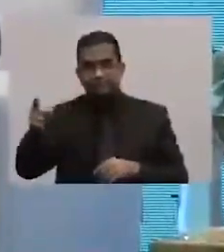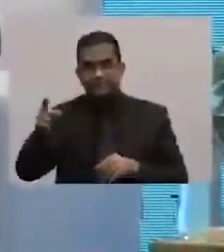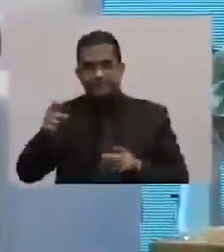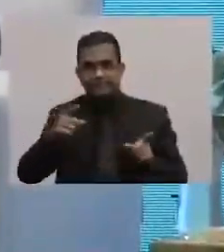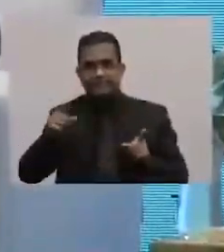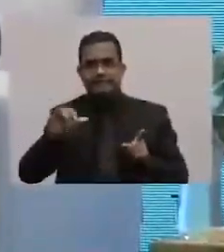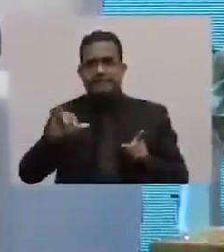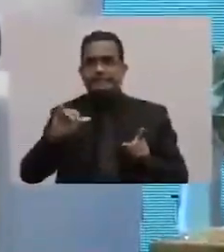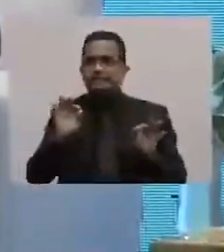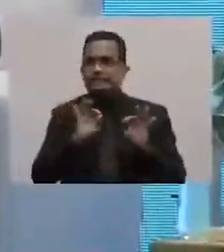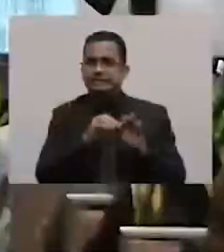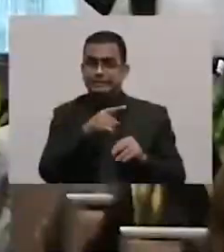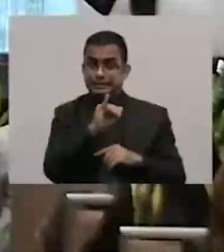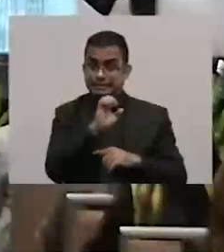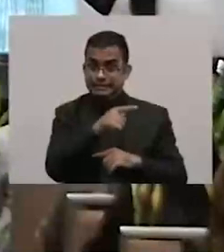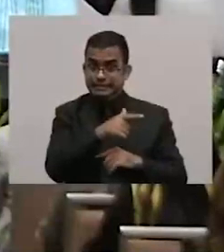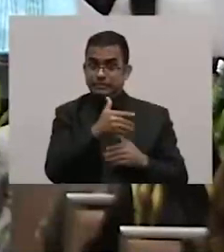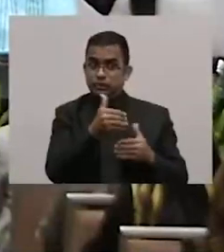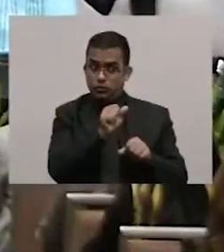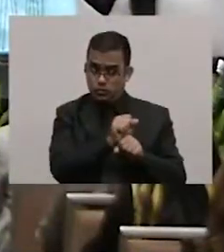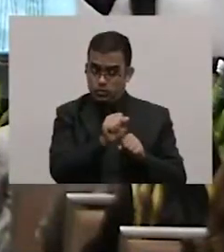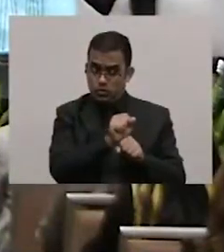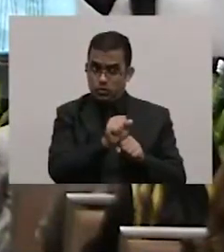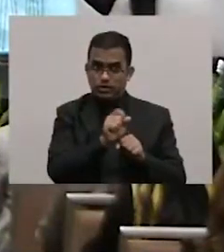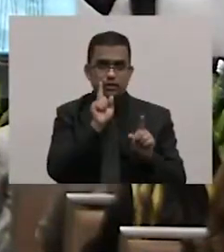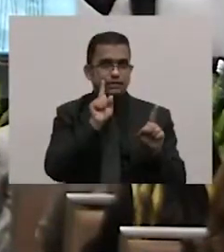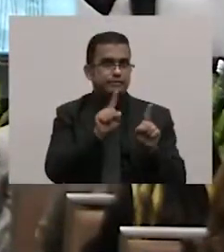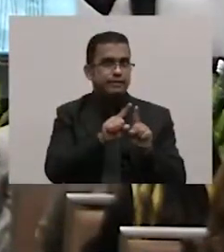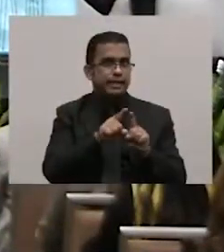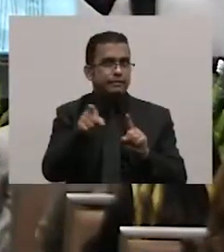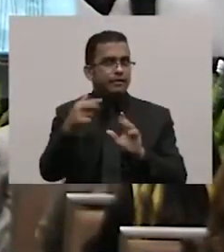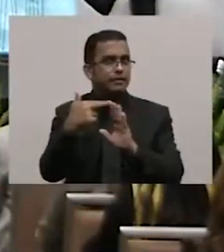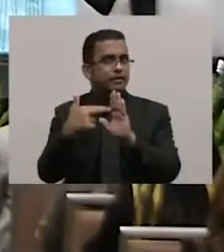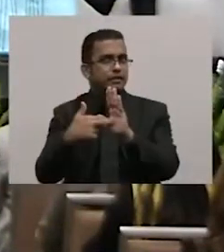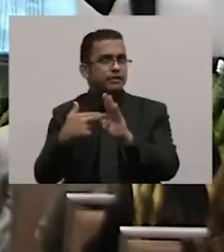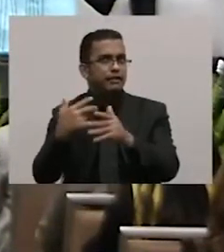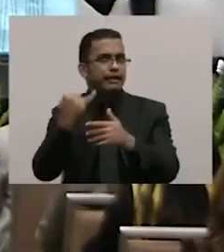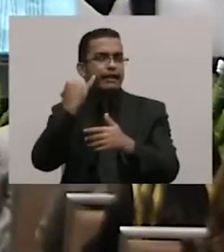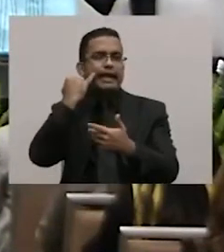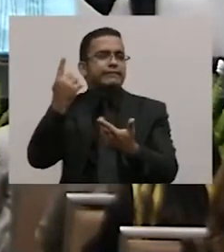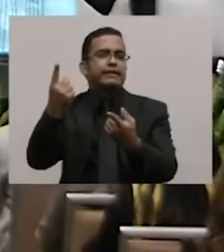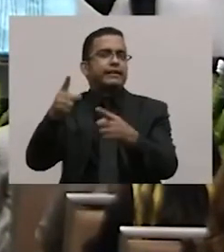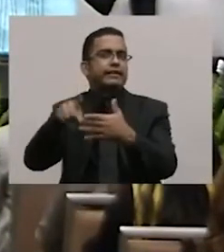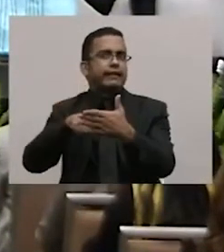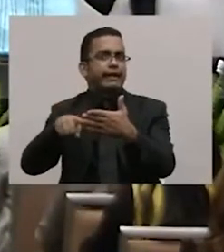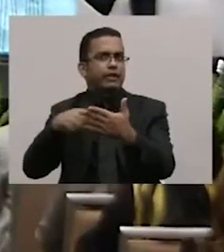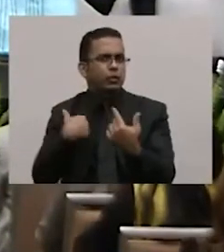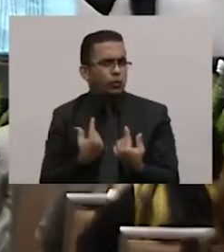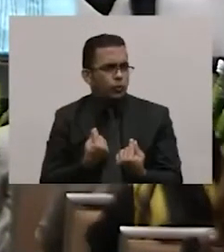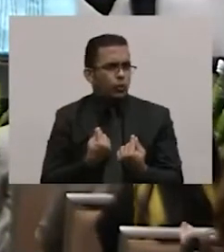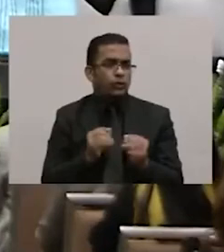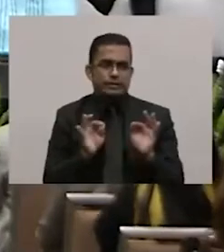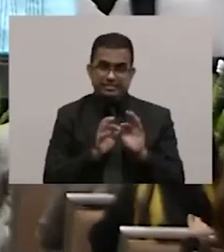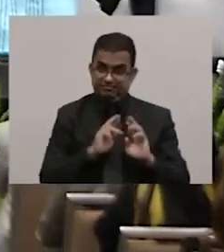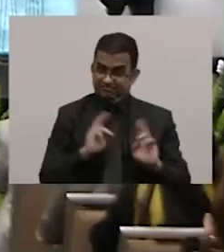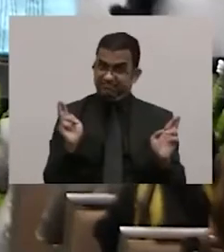que ustedes trabajen como si esa reforma no fuera posible. Muchas gracias.